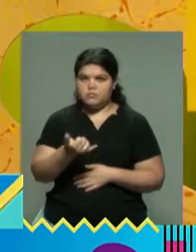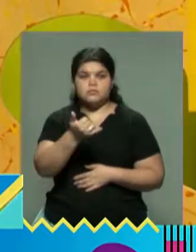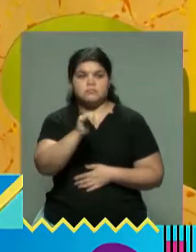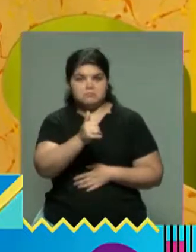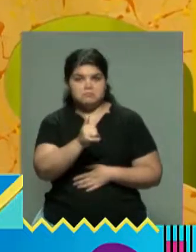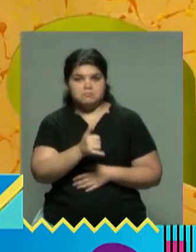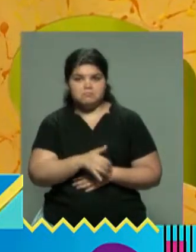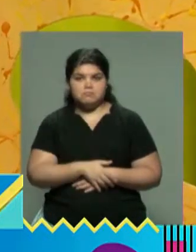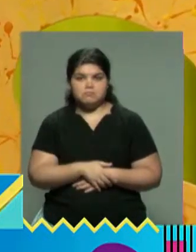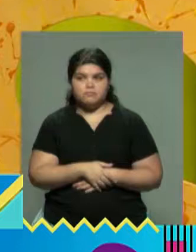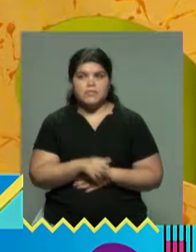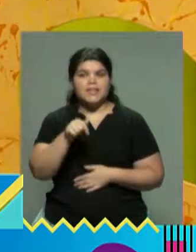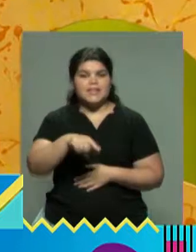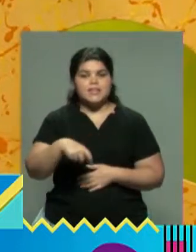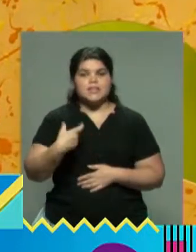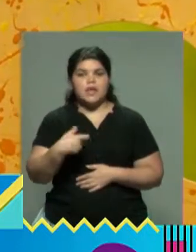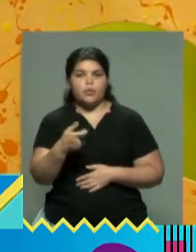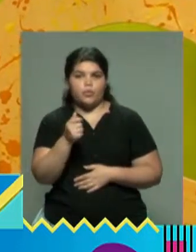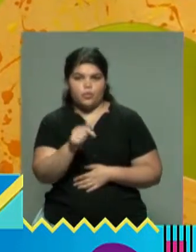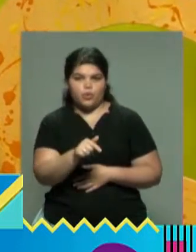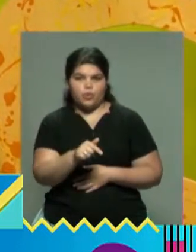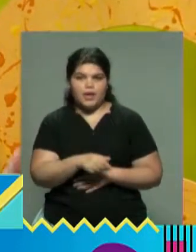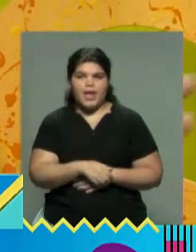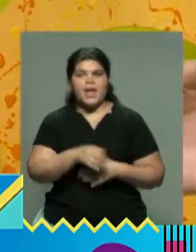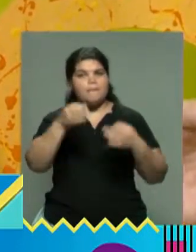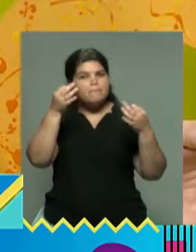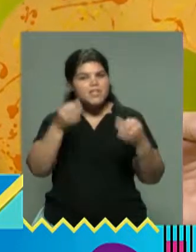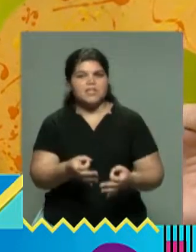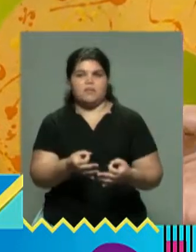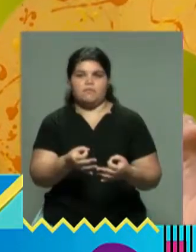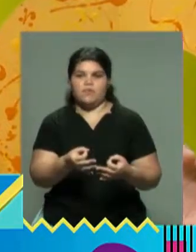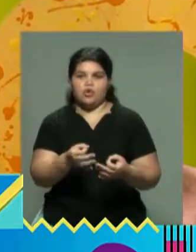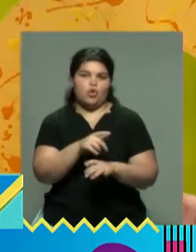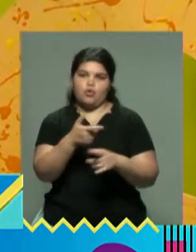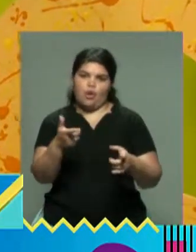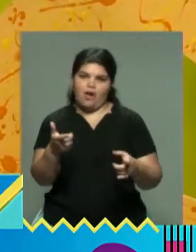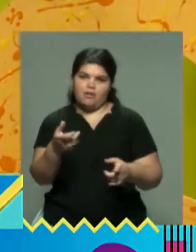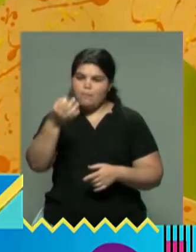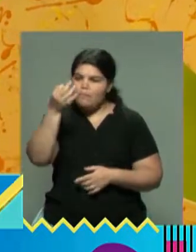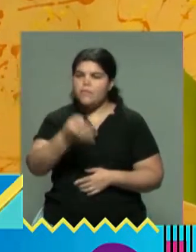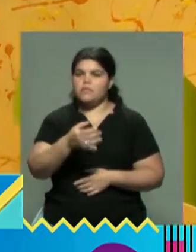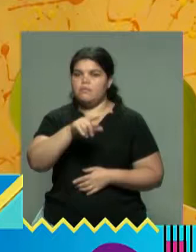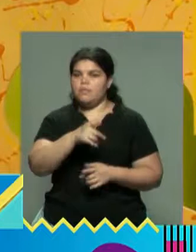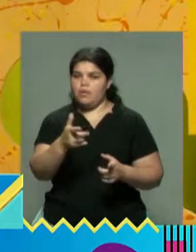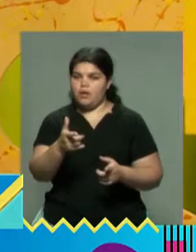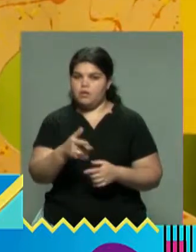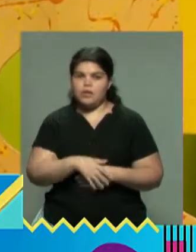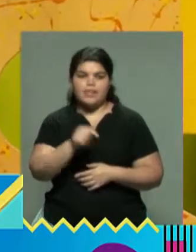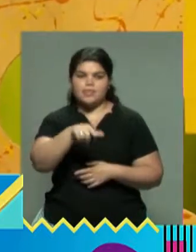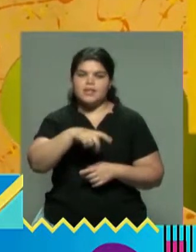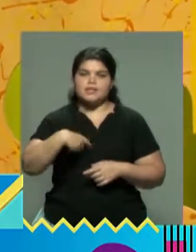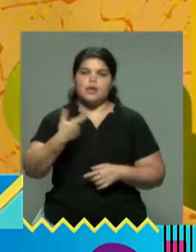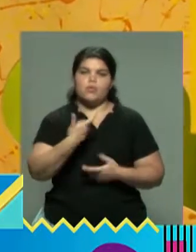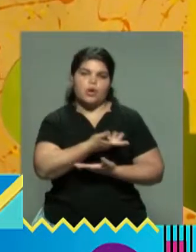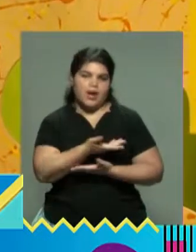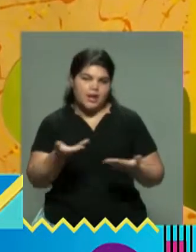que en cierta forma es un atenuante, pero todos los abogados te lo piden, si vamos al caso. Que en algunos lugares no te lo hacen firmar porque